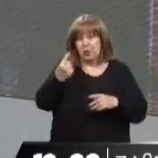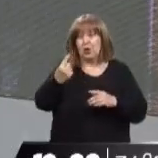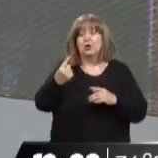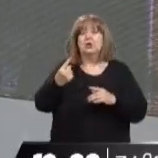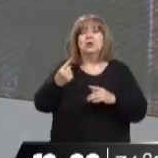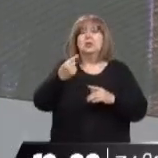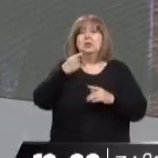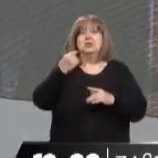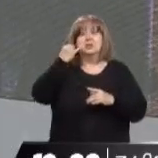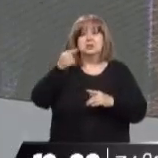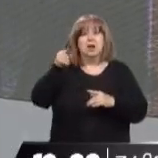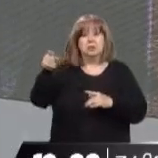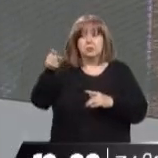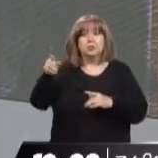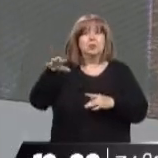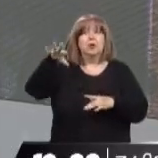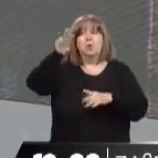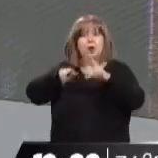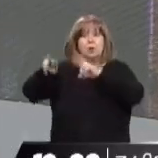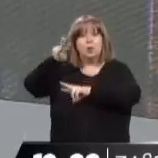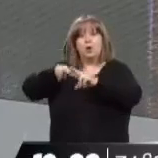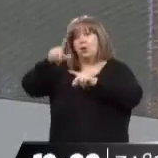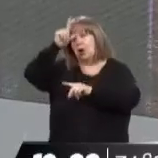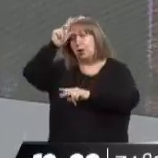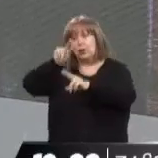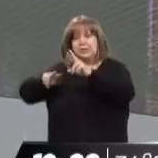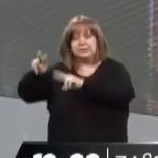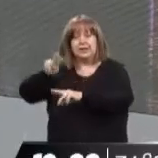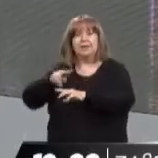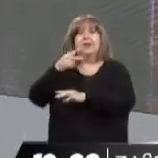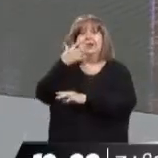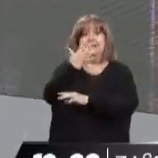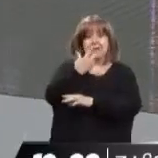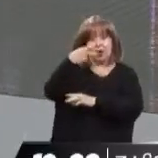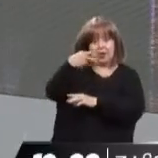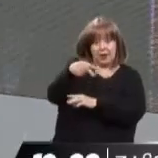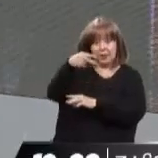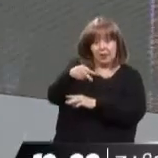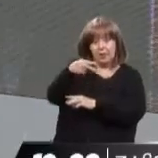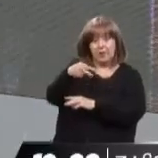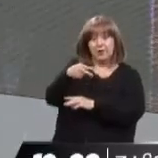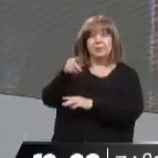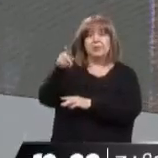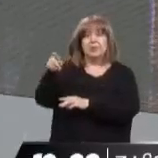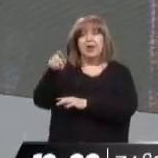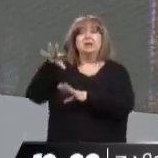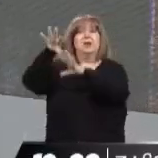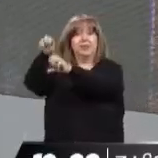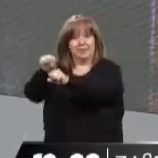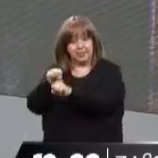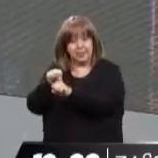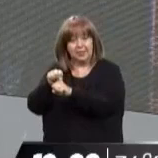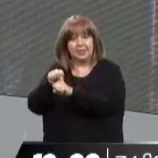después, se libró un pedido de captura para este hombre. El 5 de noviembre de ese mismo año, Tarrés fue capturado.